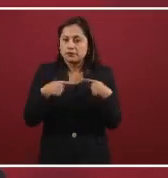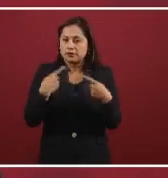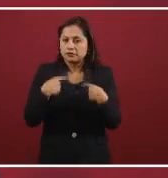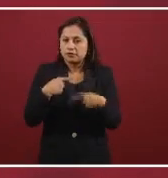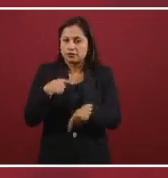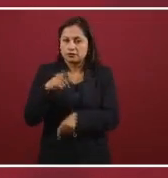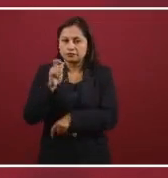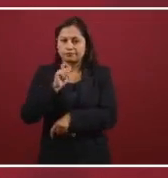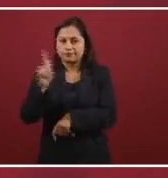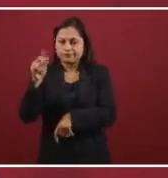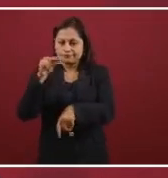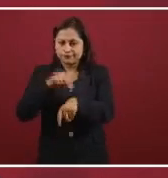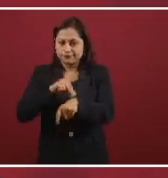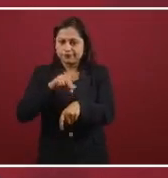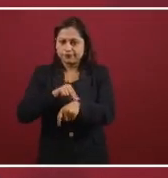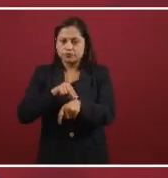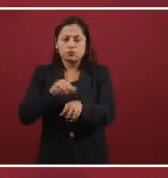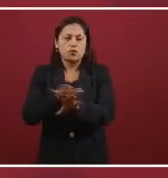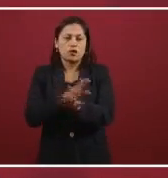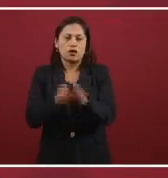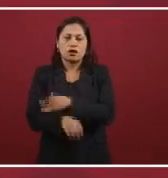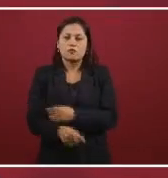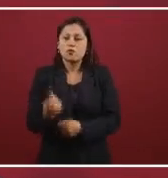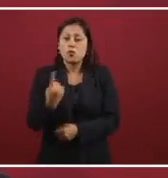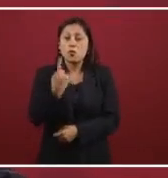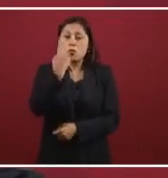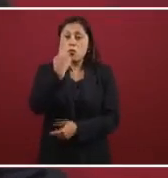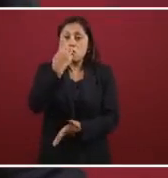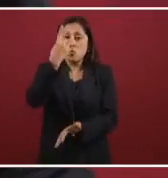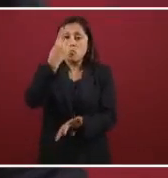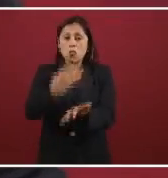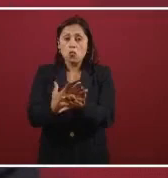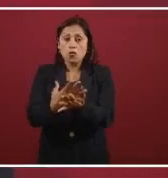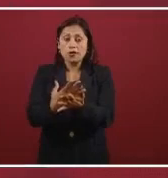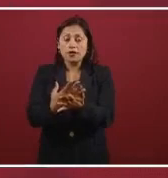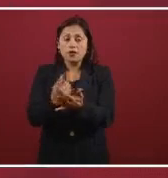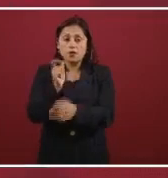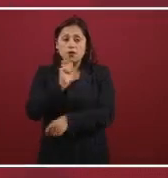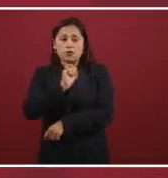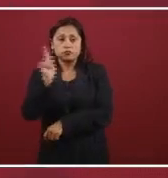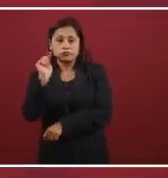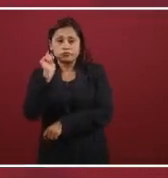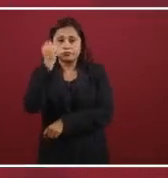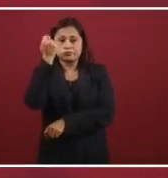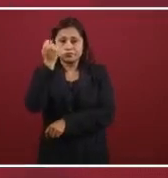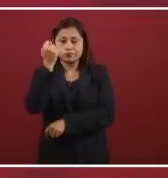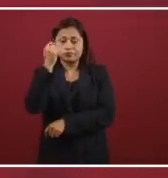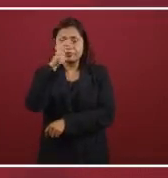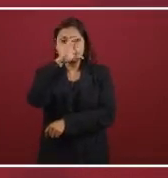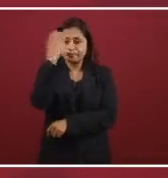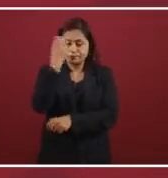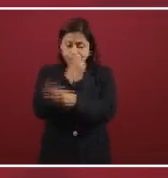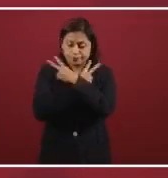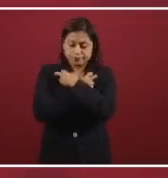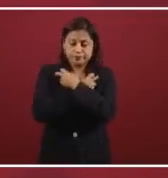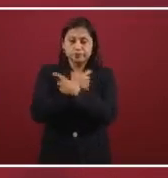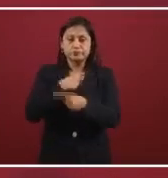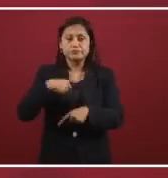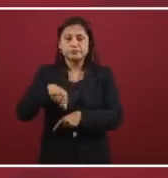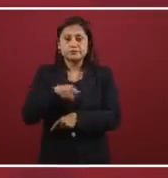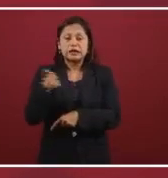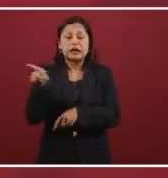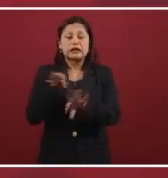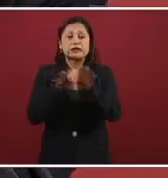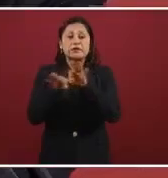para radiólogo que trabaja de 8 de la mañana a 4 de